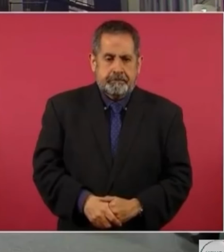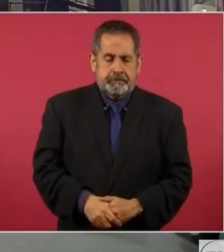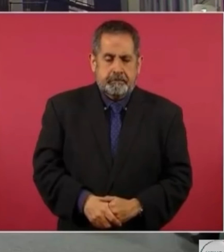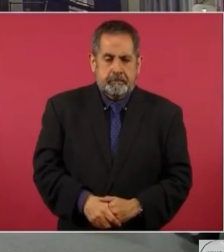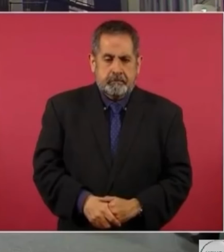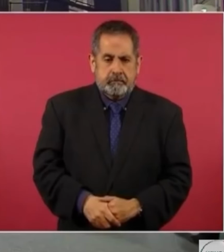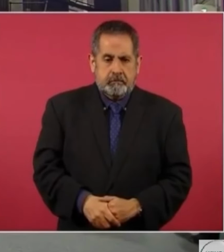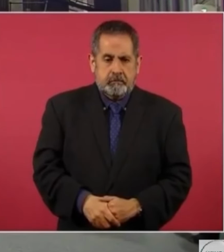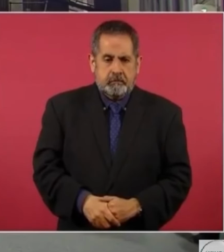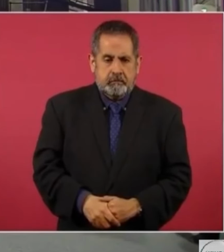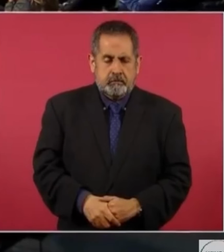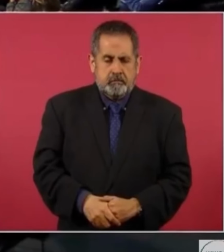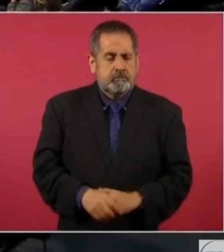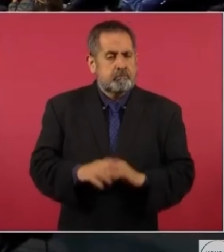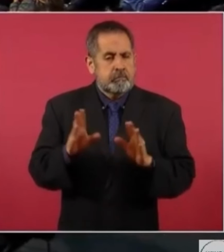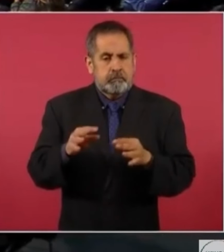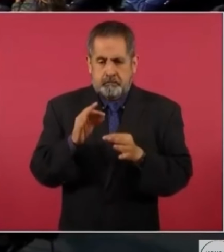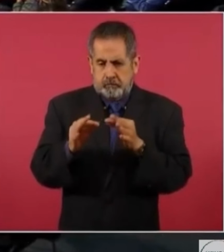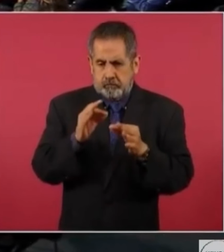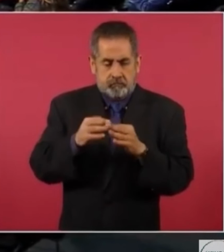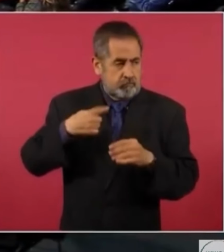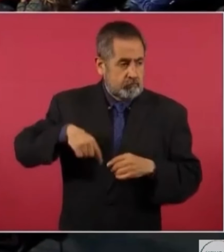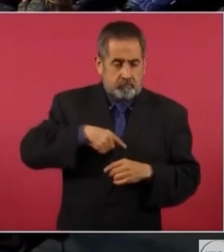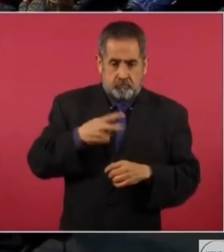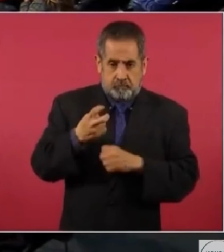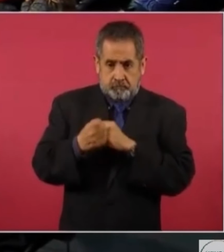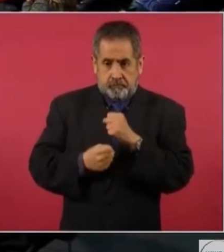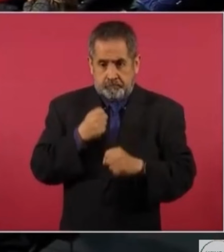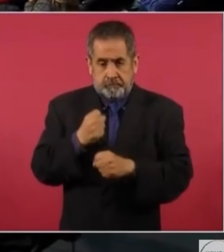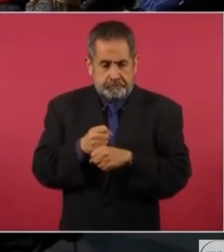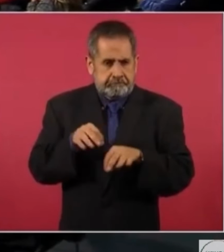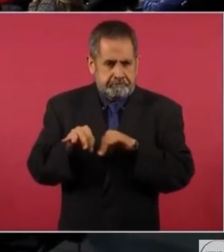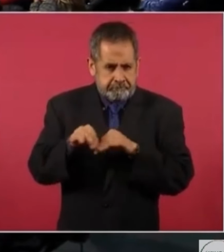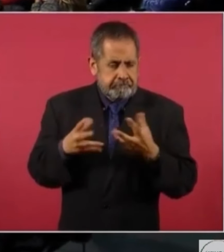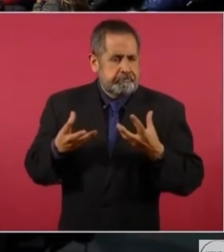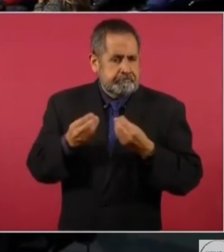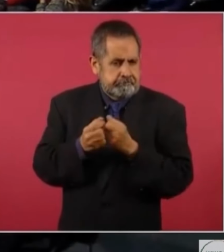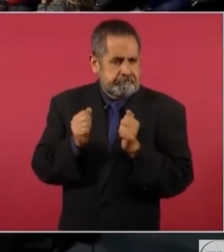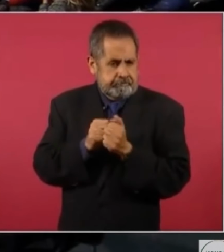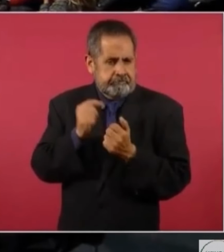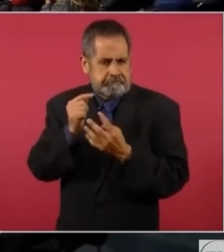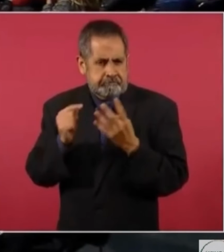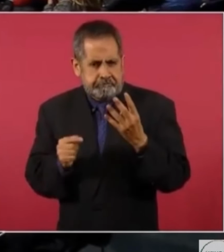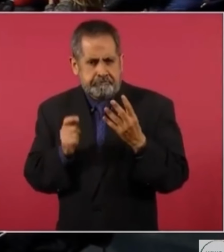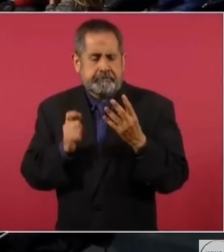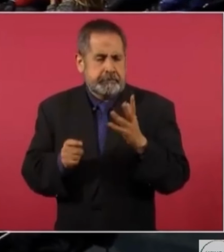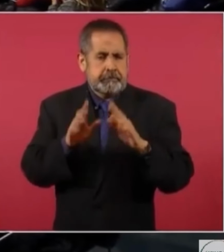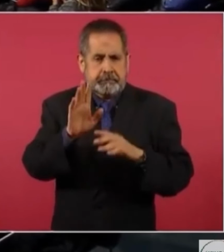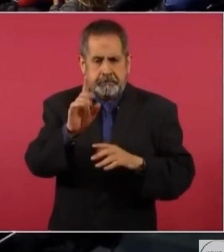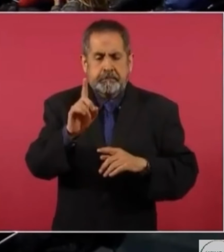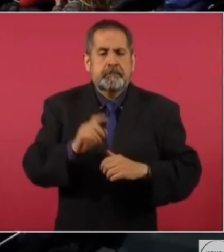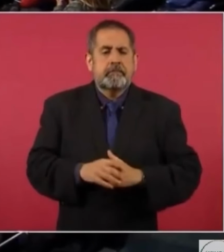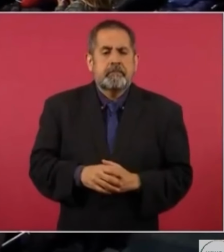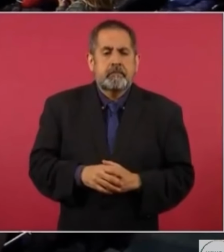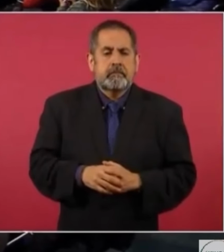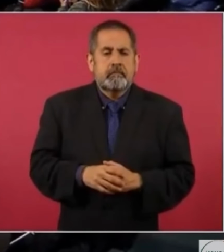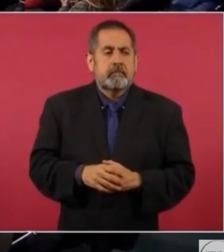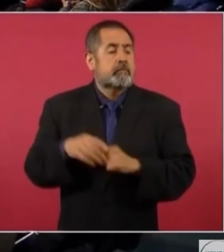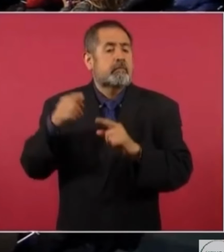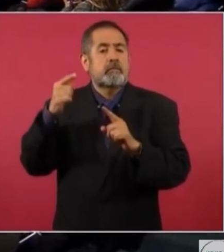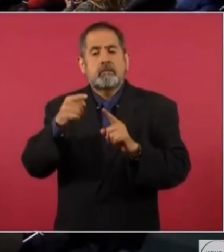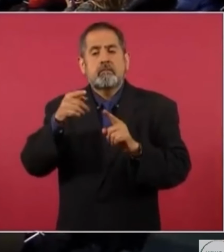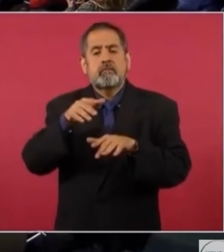Bueno, lo que hemos logrado en este año de trabajo conjunto, entre otras muchas cosas, primero, en cuanto a la prioridad de